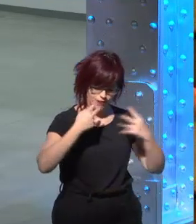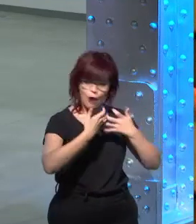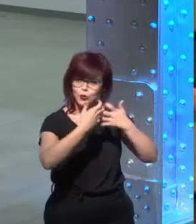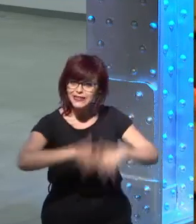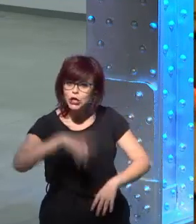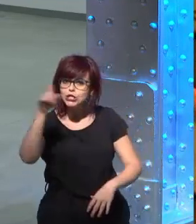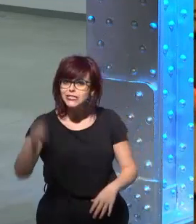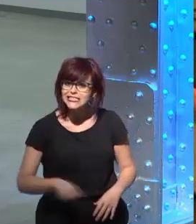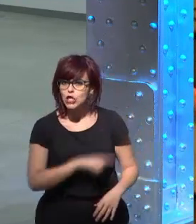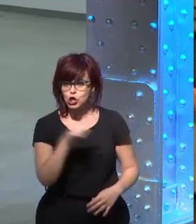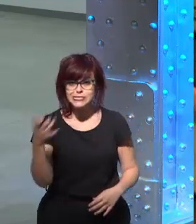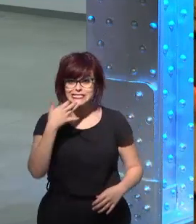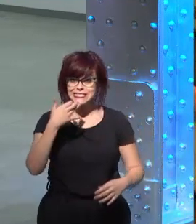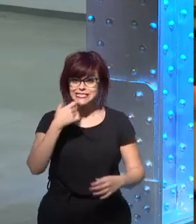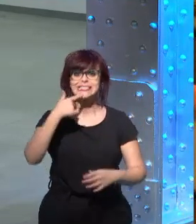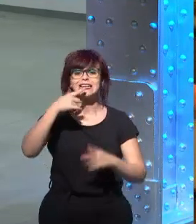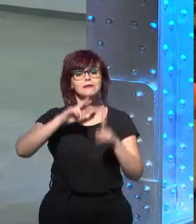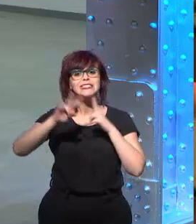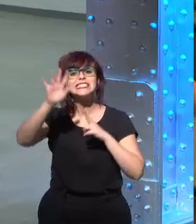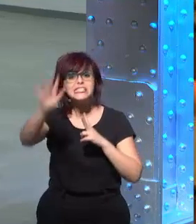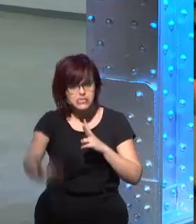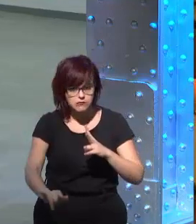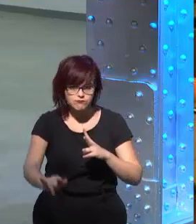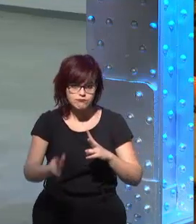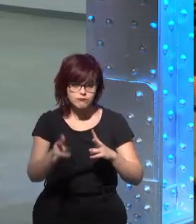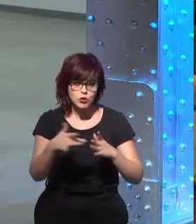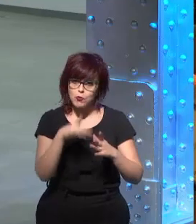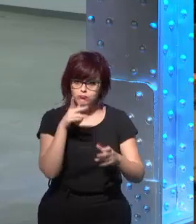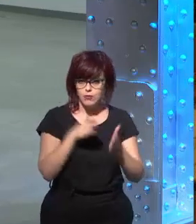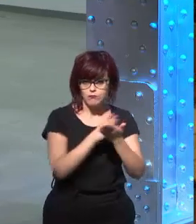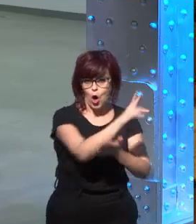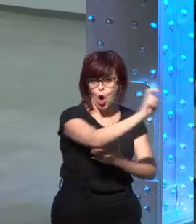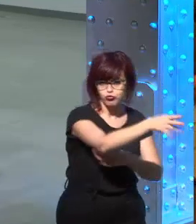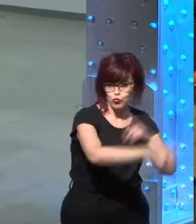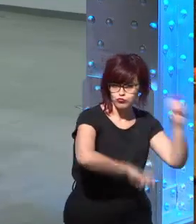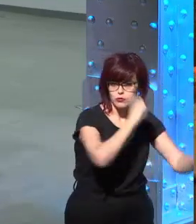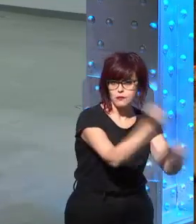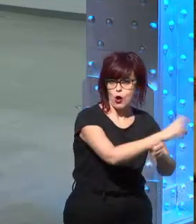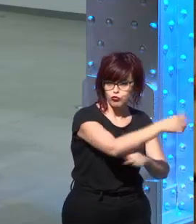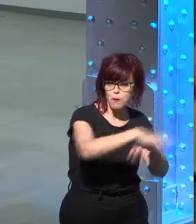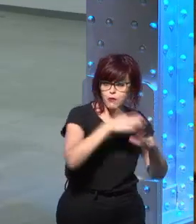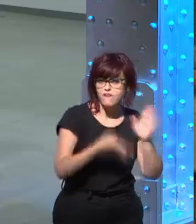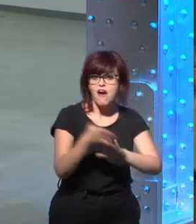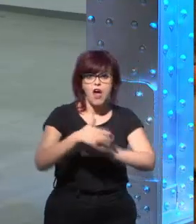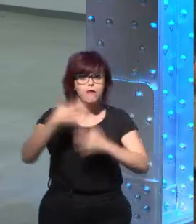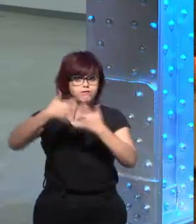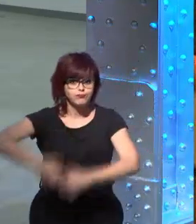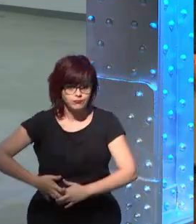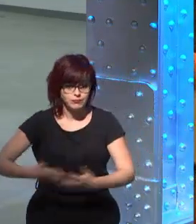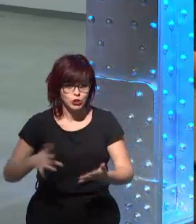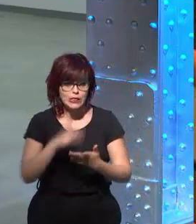cosa. Hay que buscarse unos nichos de empleo, igual que las empresas. Si mañana quisiéramos crear